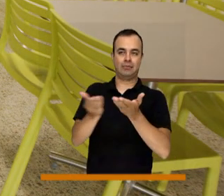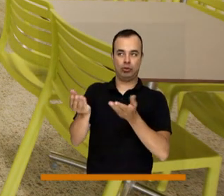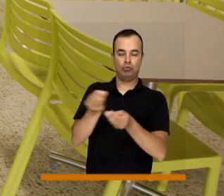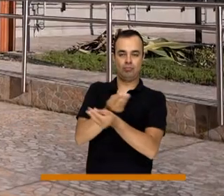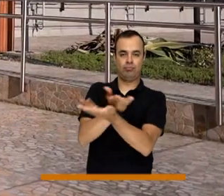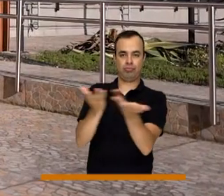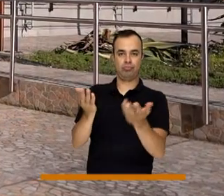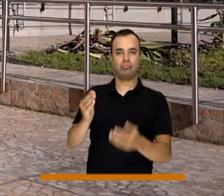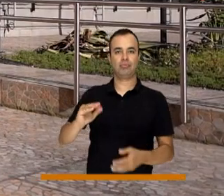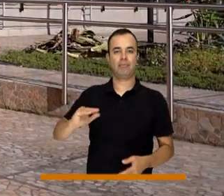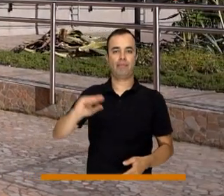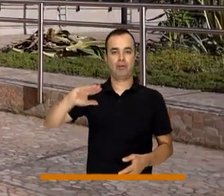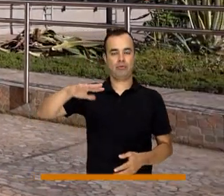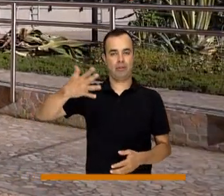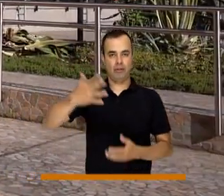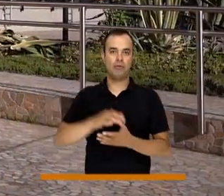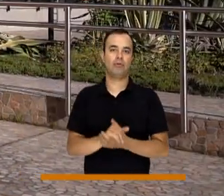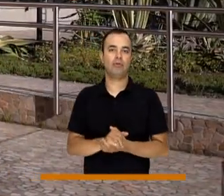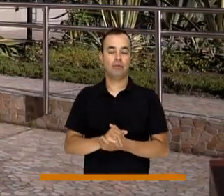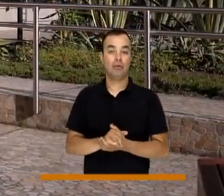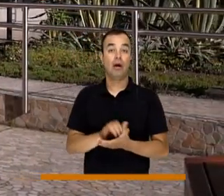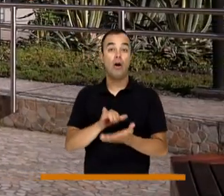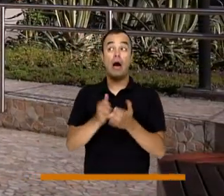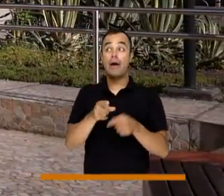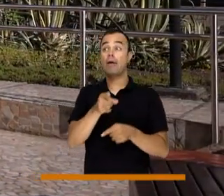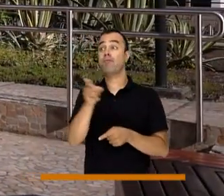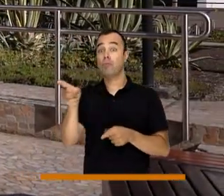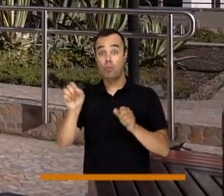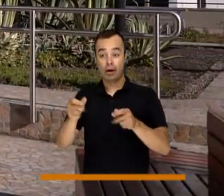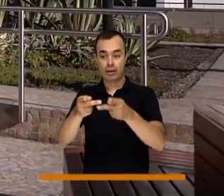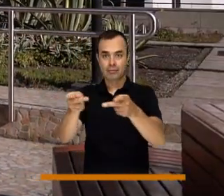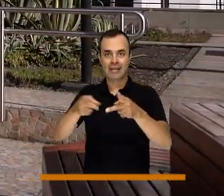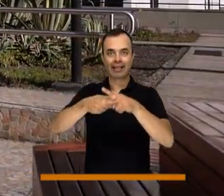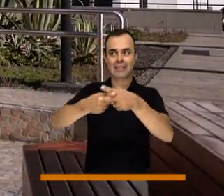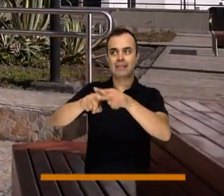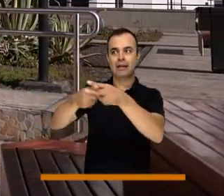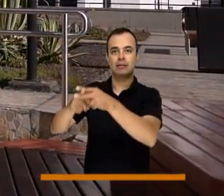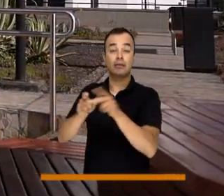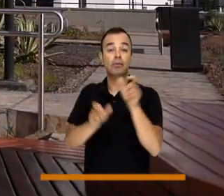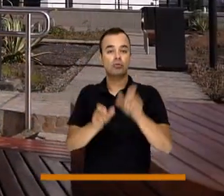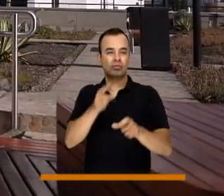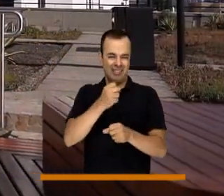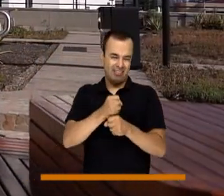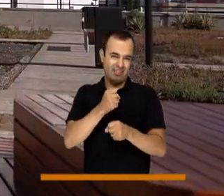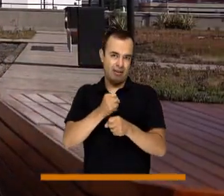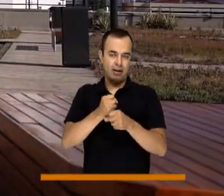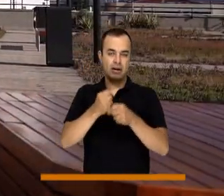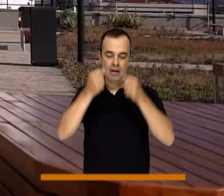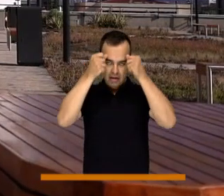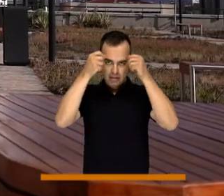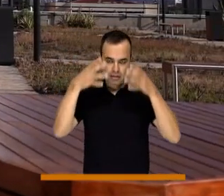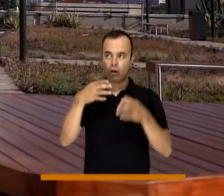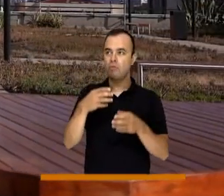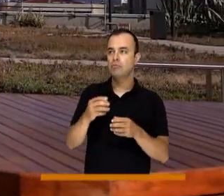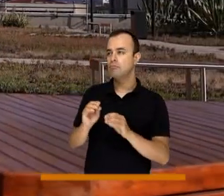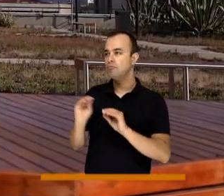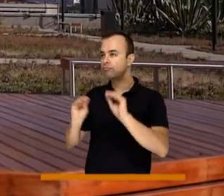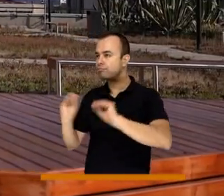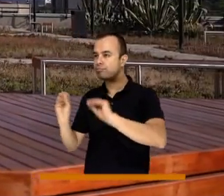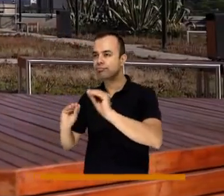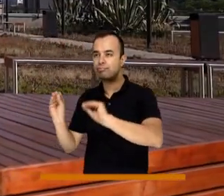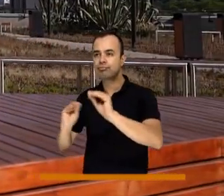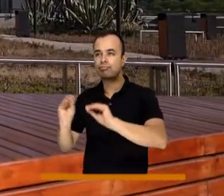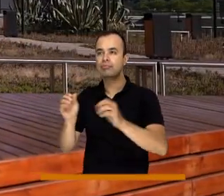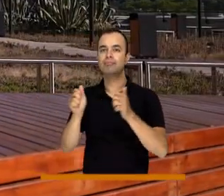son algunos de los servicios que se pueden utilizar y nacieron de talleres donde los funcionarios